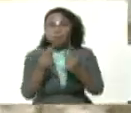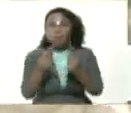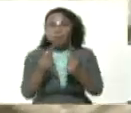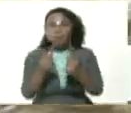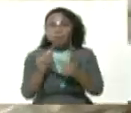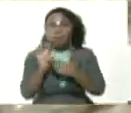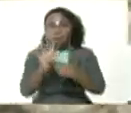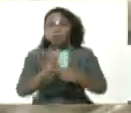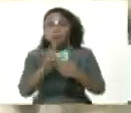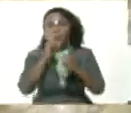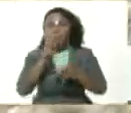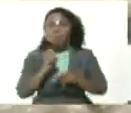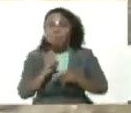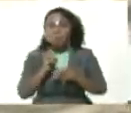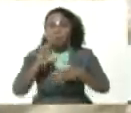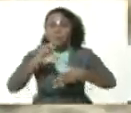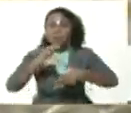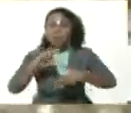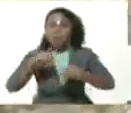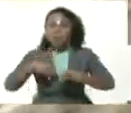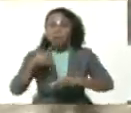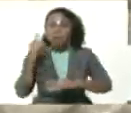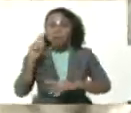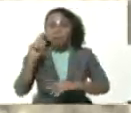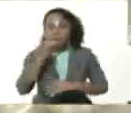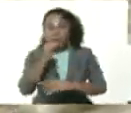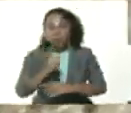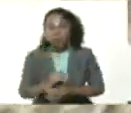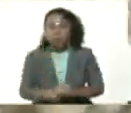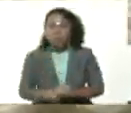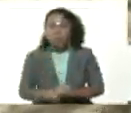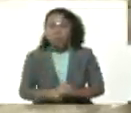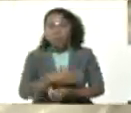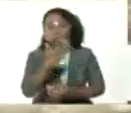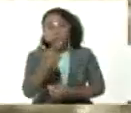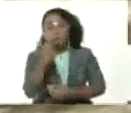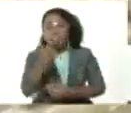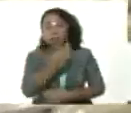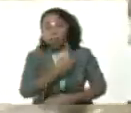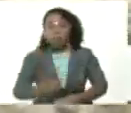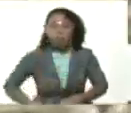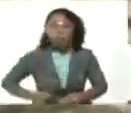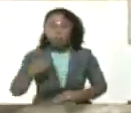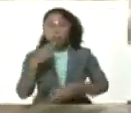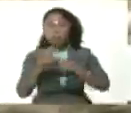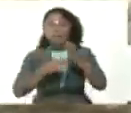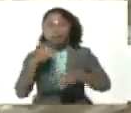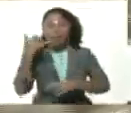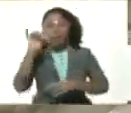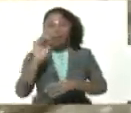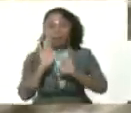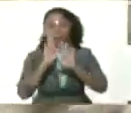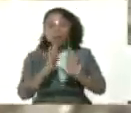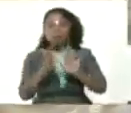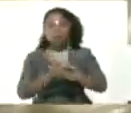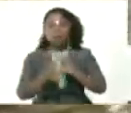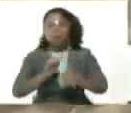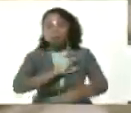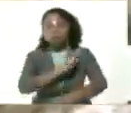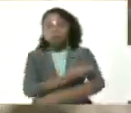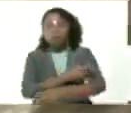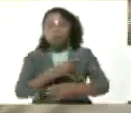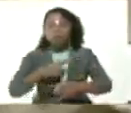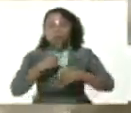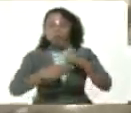Banco Bicentenario en el Zulia. Bueno, presidente, como usted lo ha expresado, el Zulia cuenta hoy con un potencial en la producción del